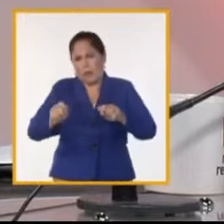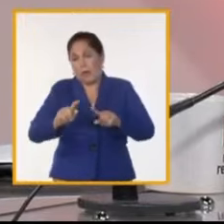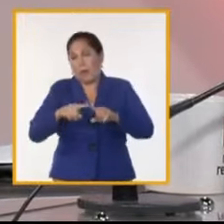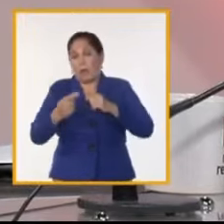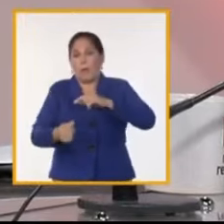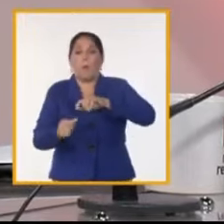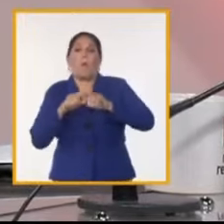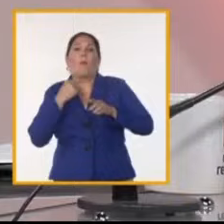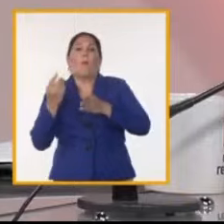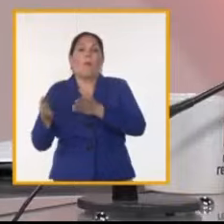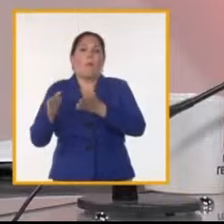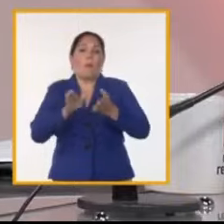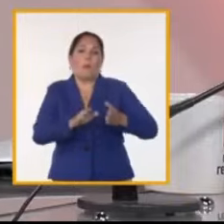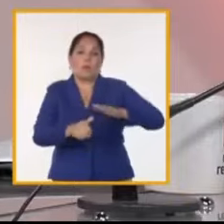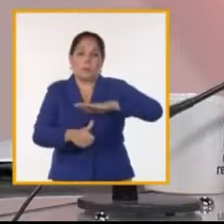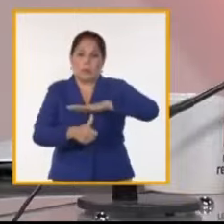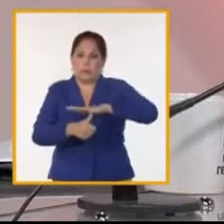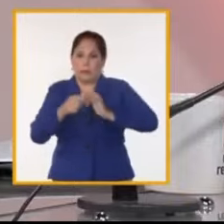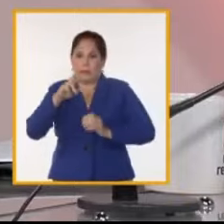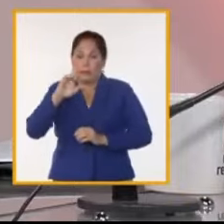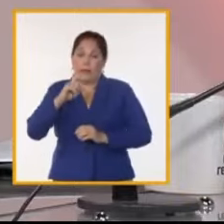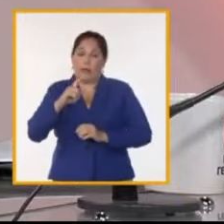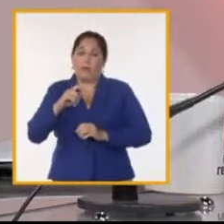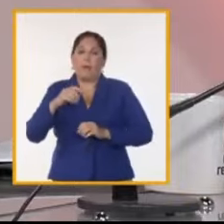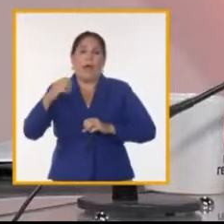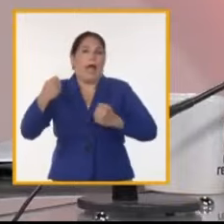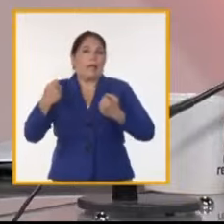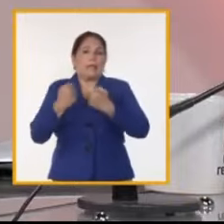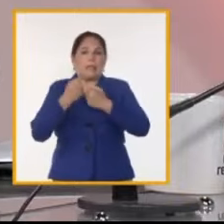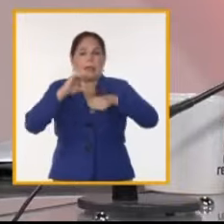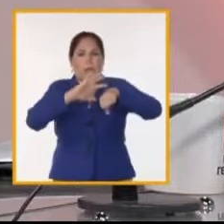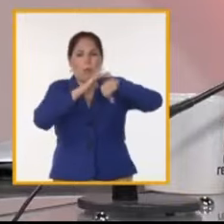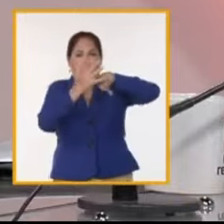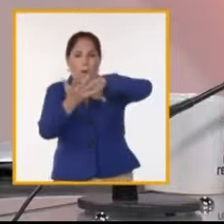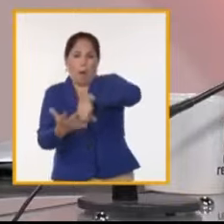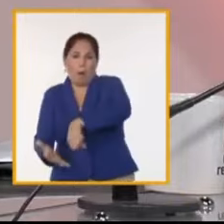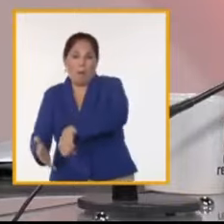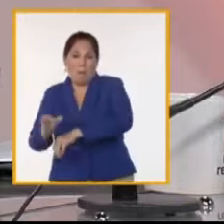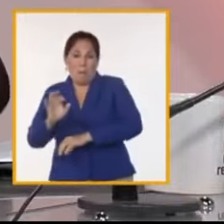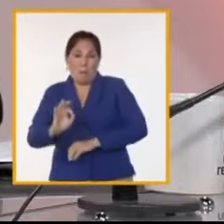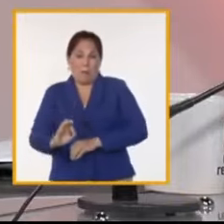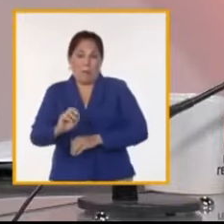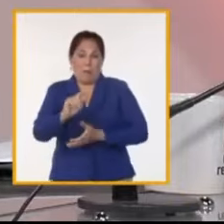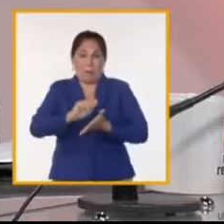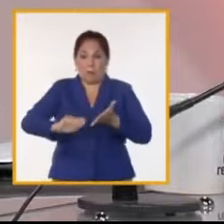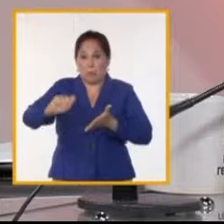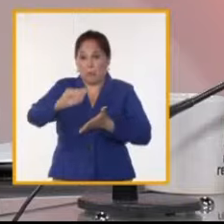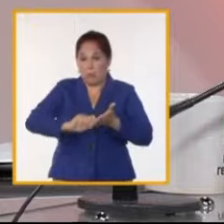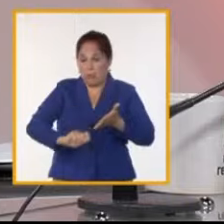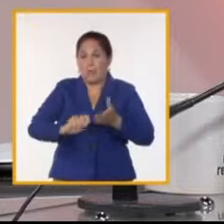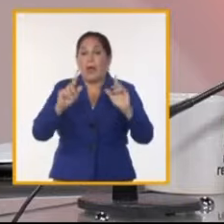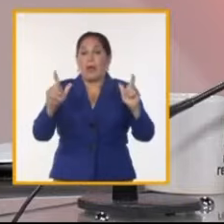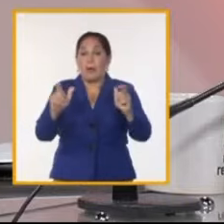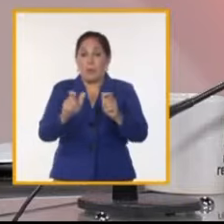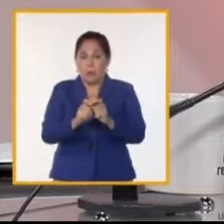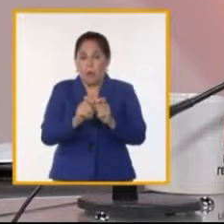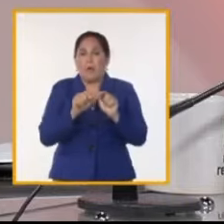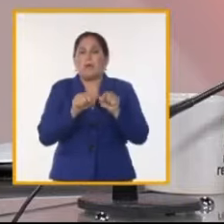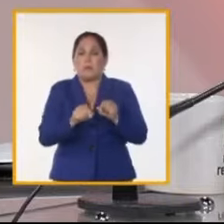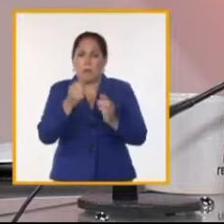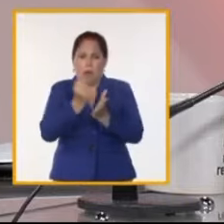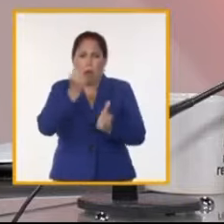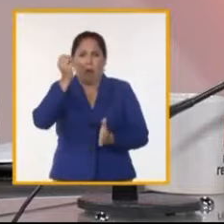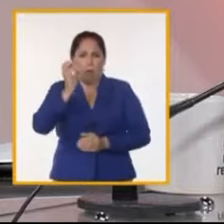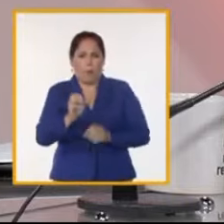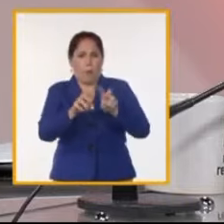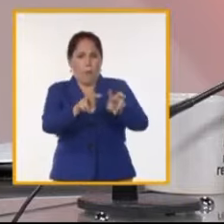presidente ebraín raisi en un accidente de helicóptero como como se ha señalado el calendario electoral fue aprobado en la reunión de los líderes del poder judicial el gobierno y